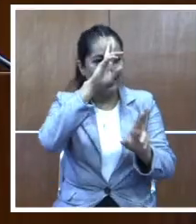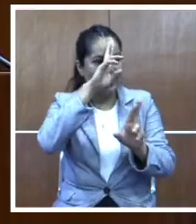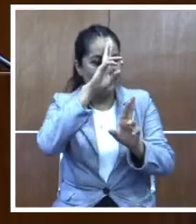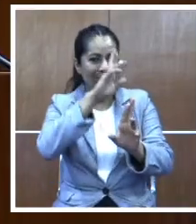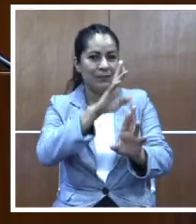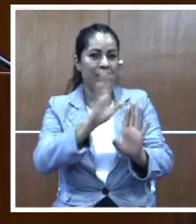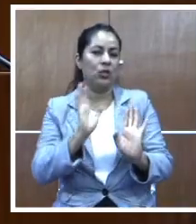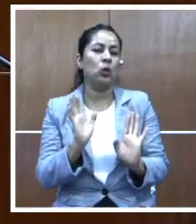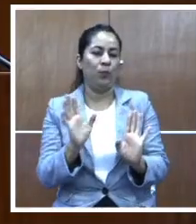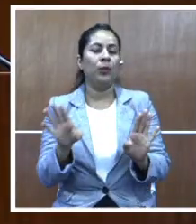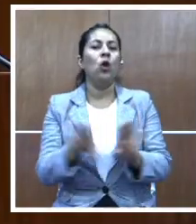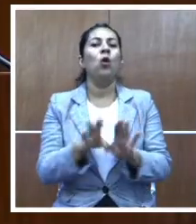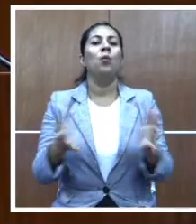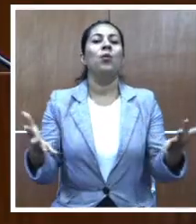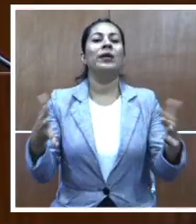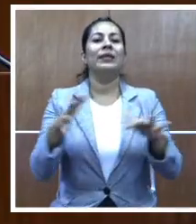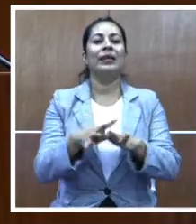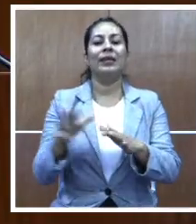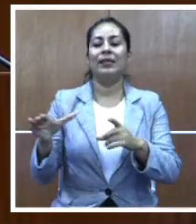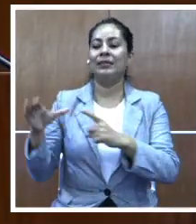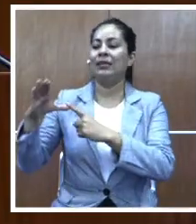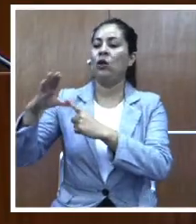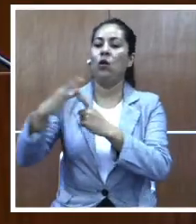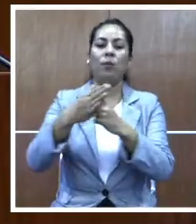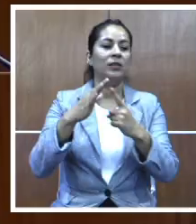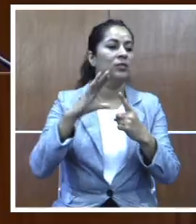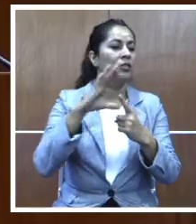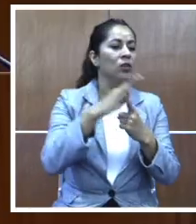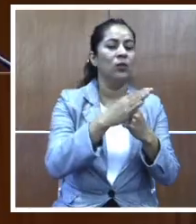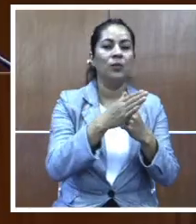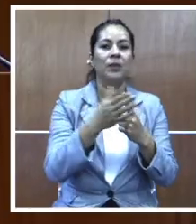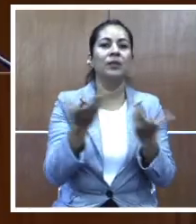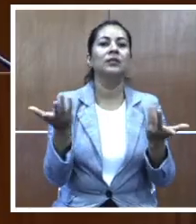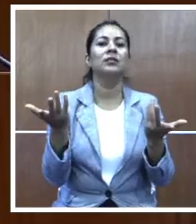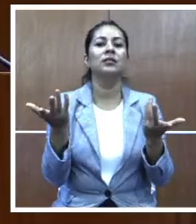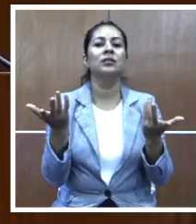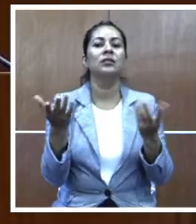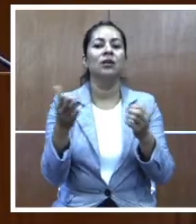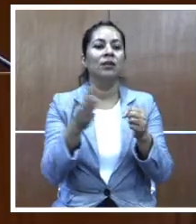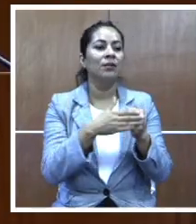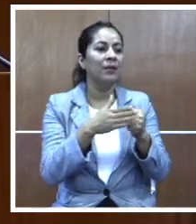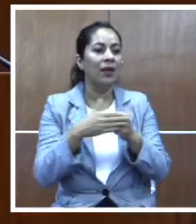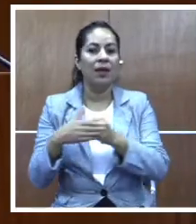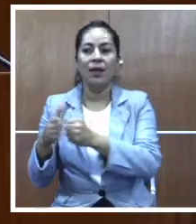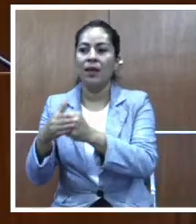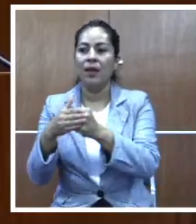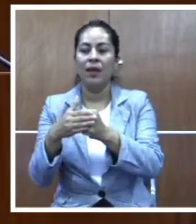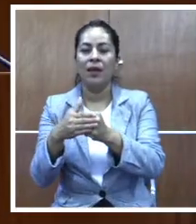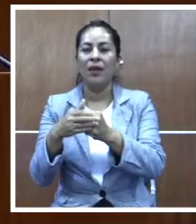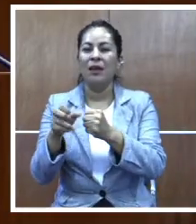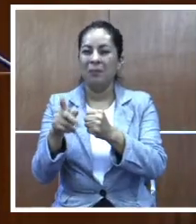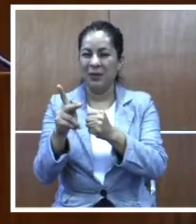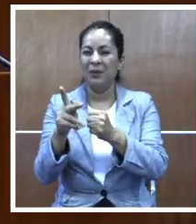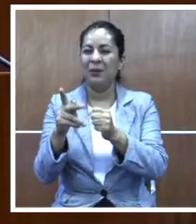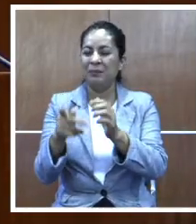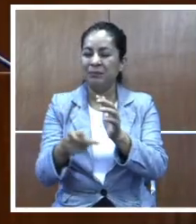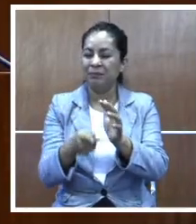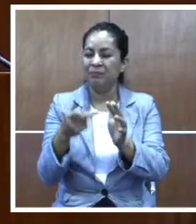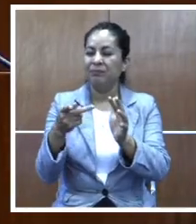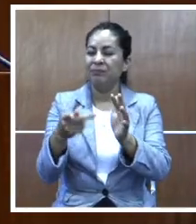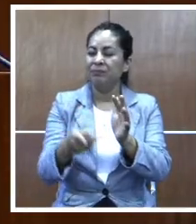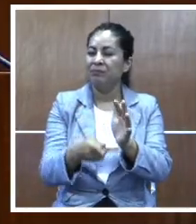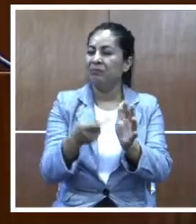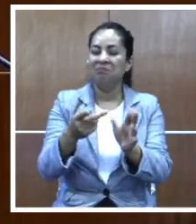refiero, como integrantes de comisiones, son obviadas los llamados, pero también en muchas ocasiones no